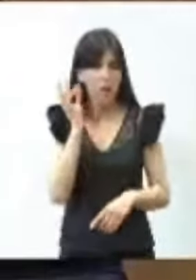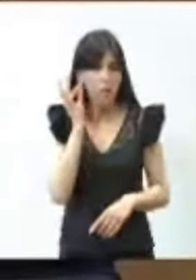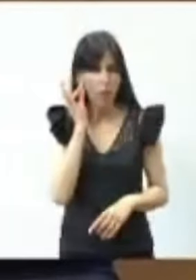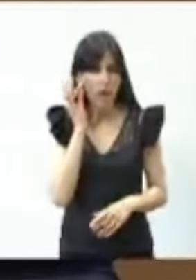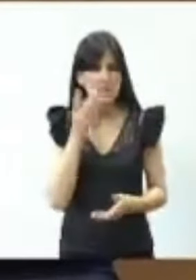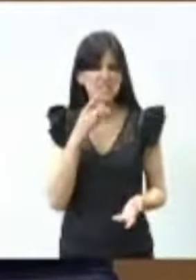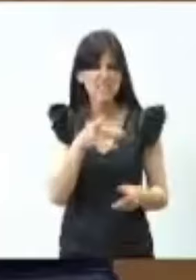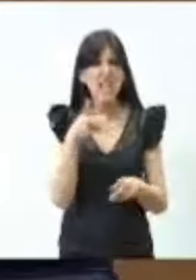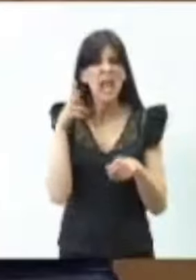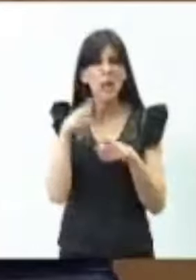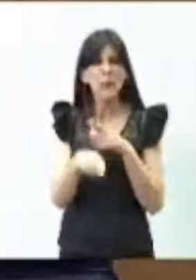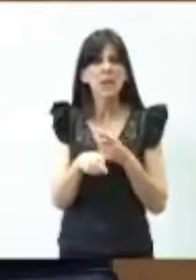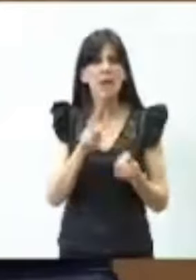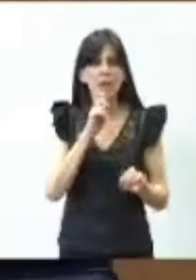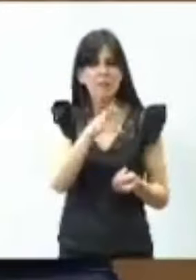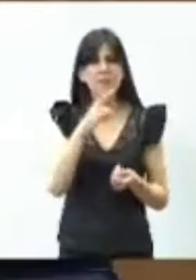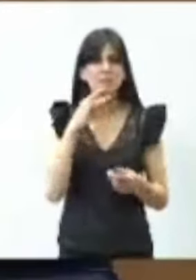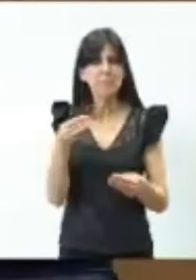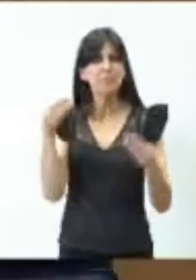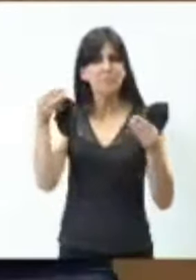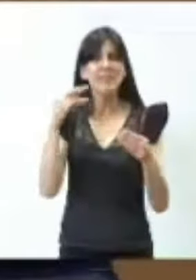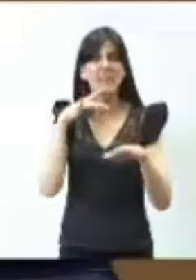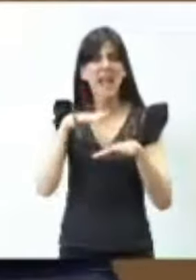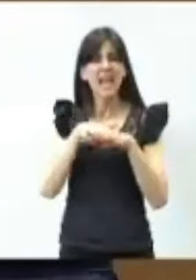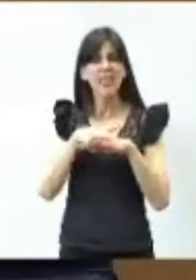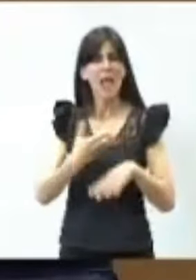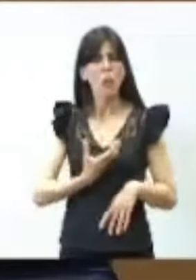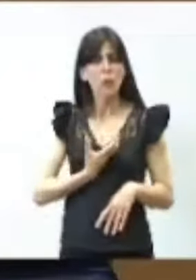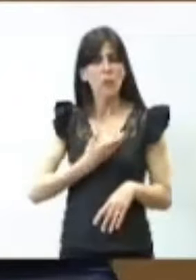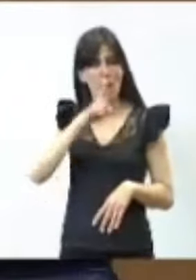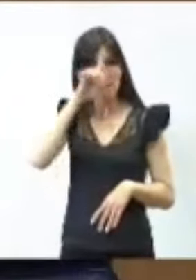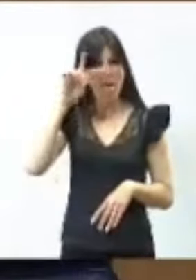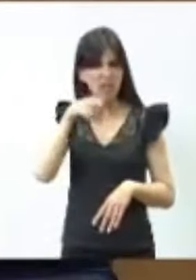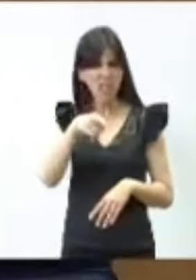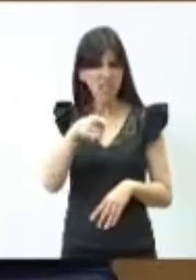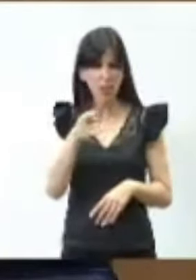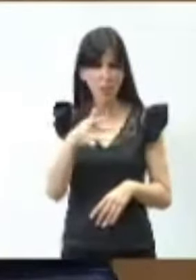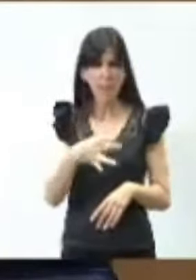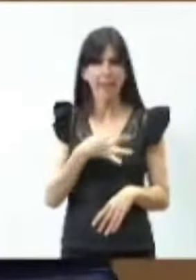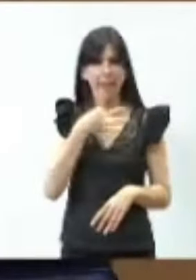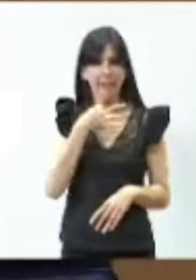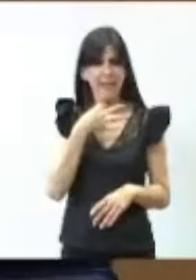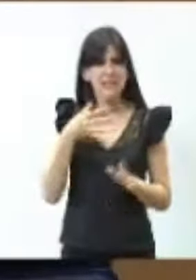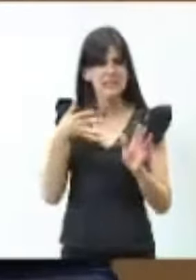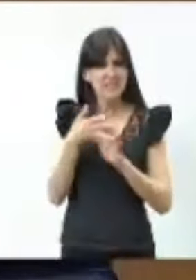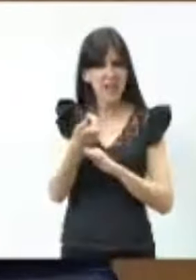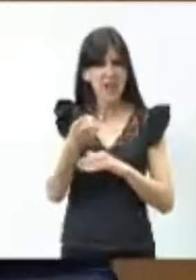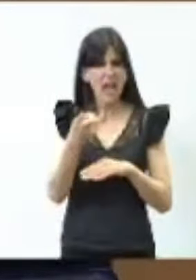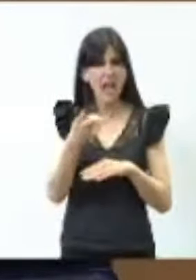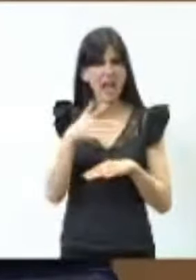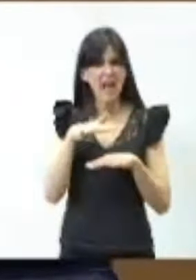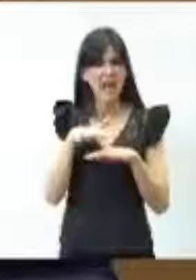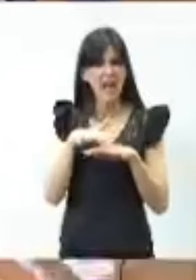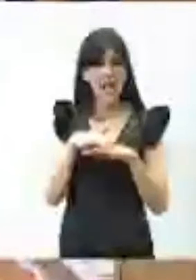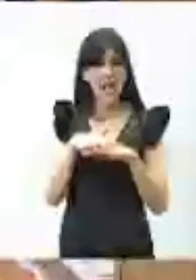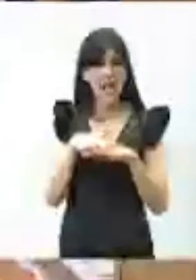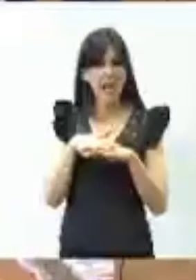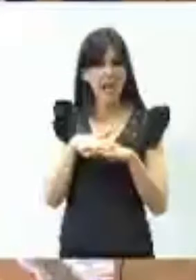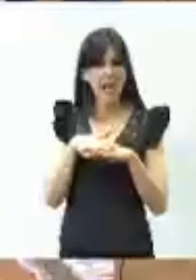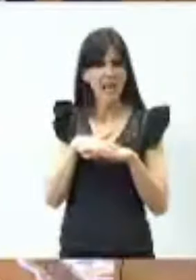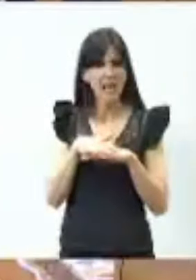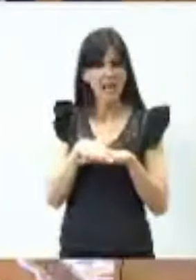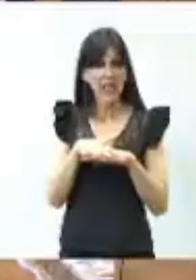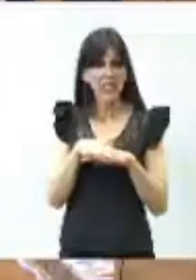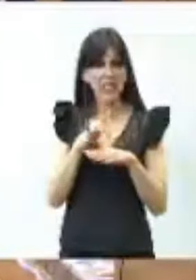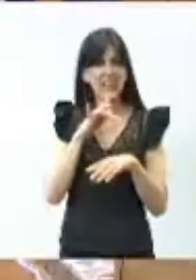evitar el colapso de la red del Ayuntamiento de Madrid, que está dejando morir la red del